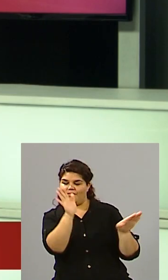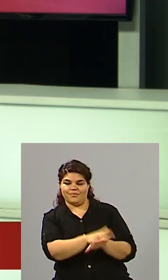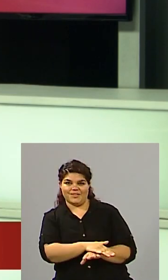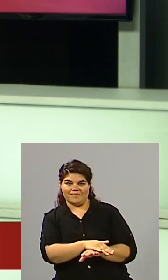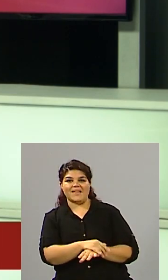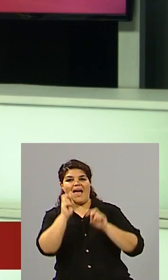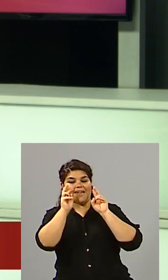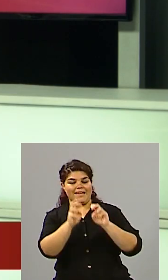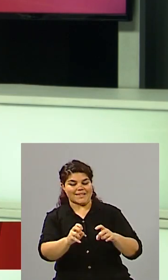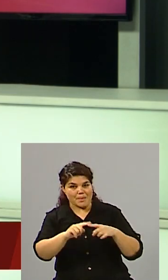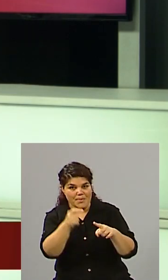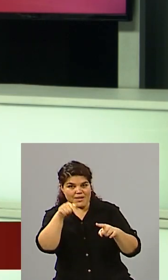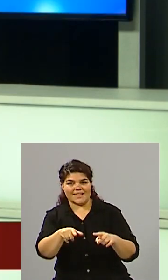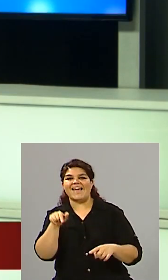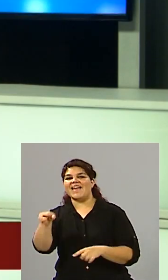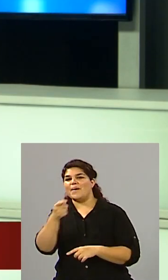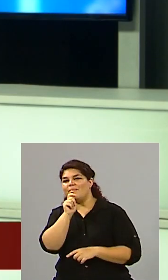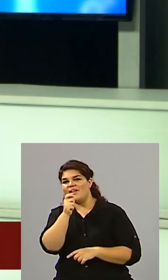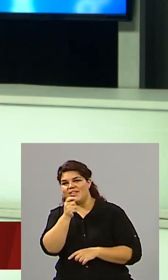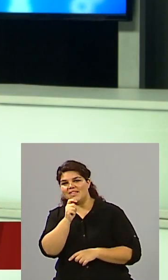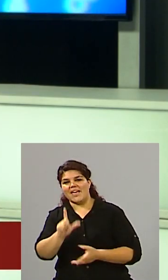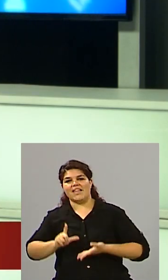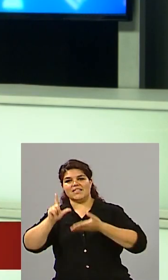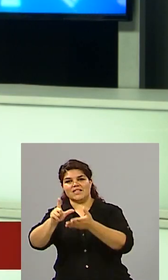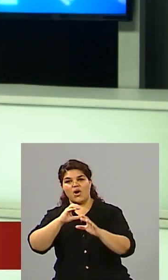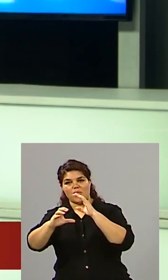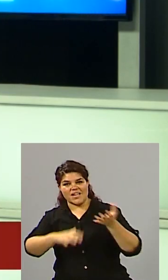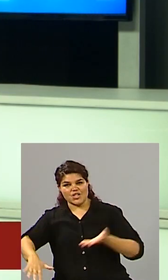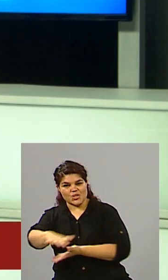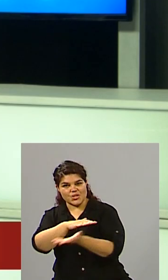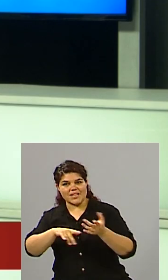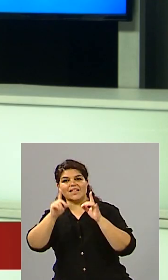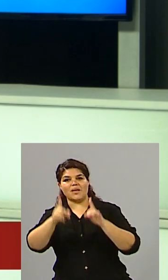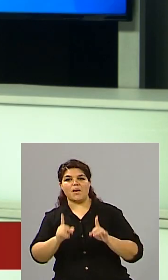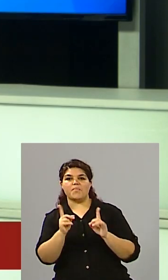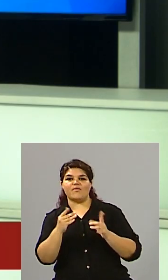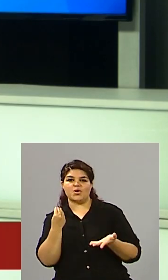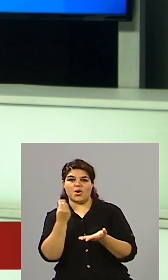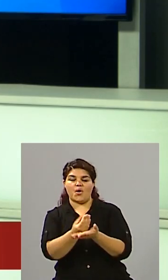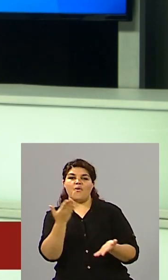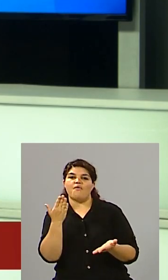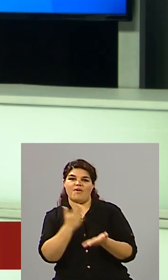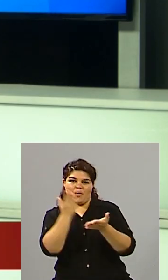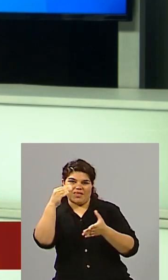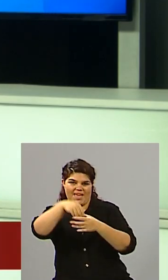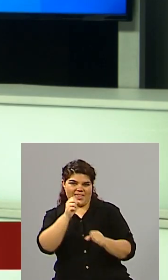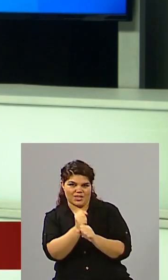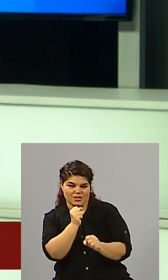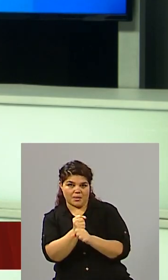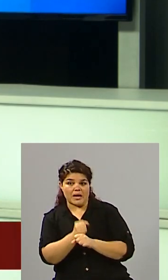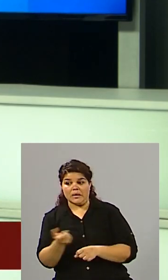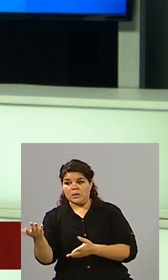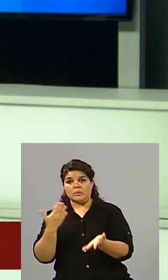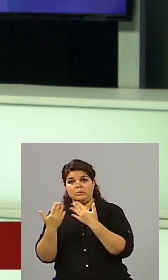la política, periodista, licenciado en Comunicación Social y además docente de la Facultad de Ciencias Políticas y Sociales, hablando con nosotros, haciendo ese análisis